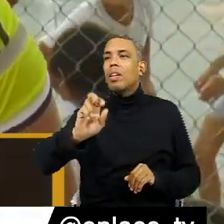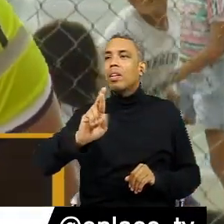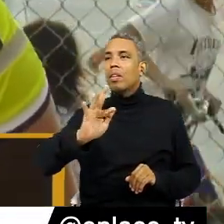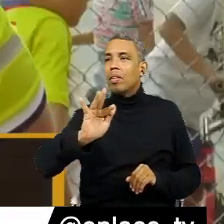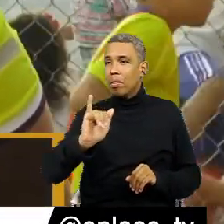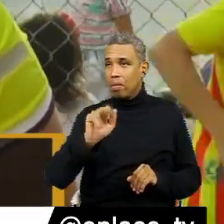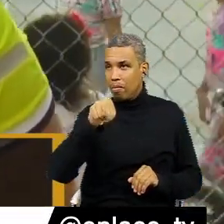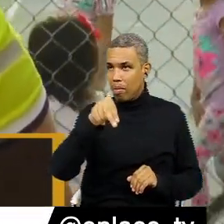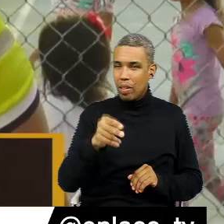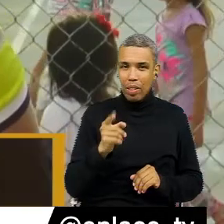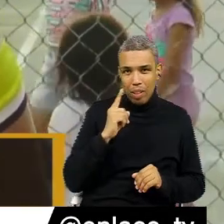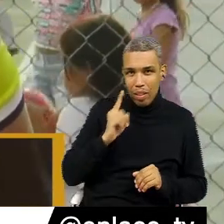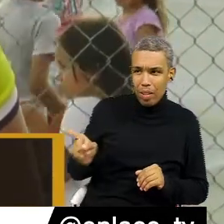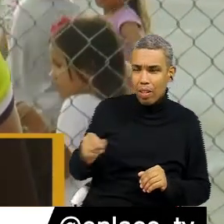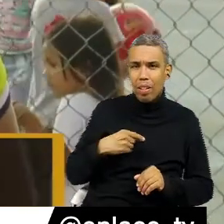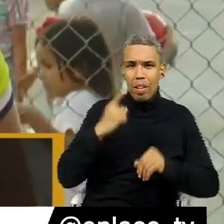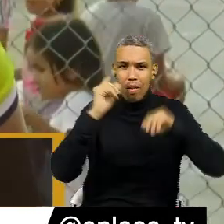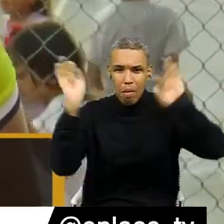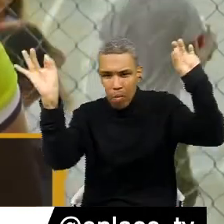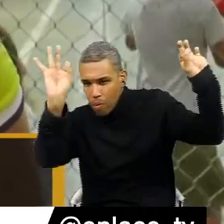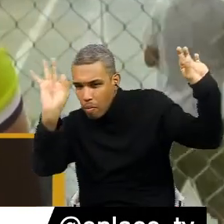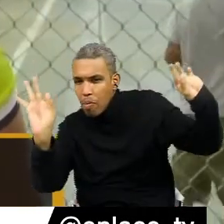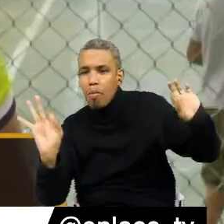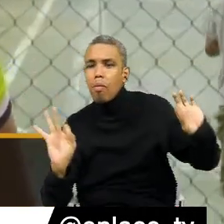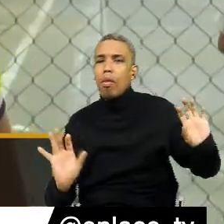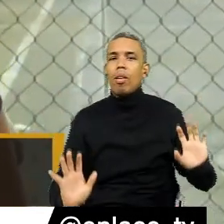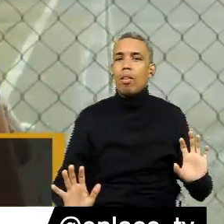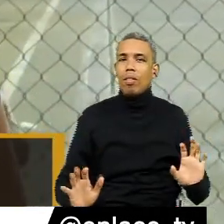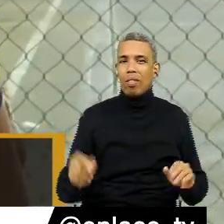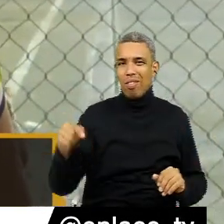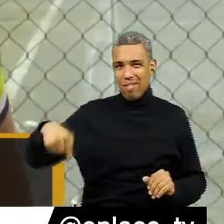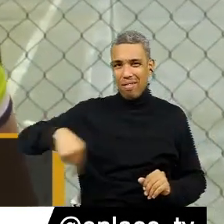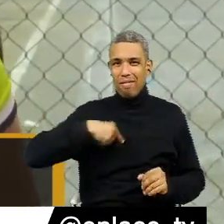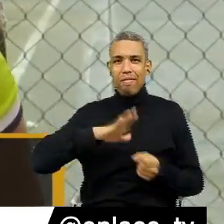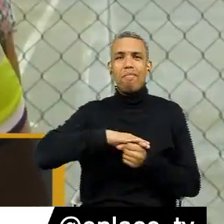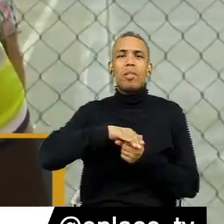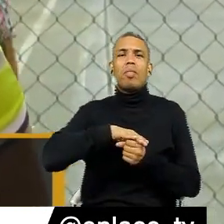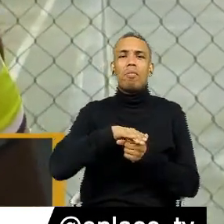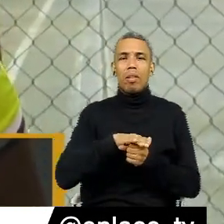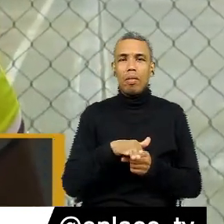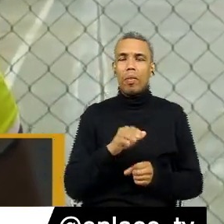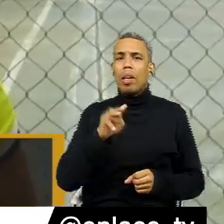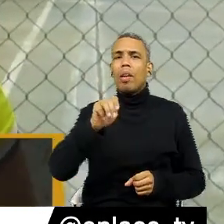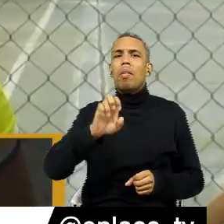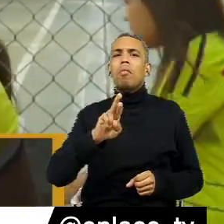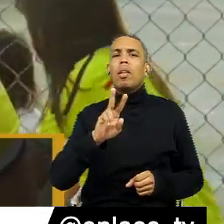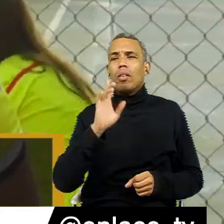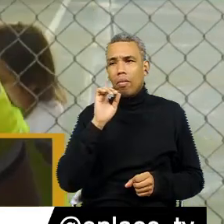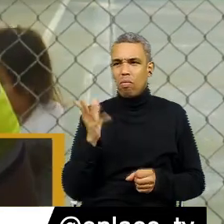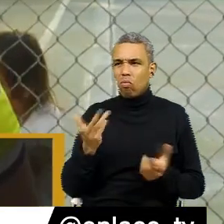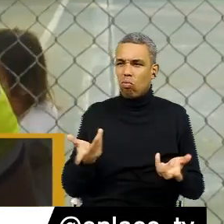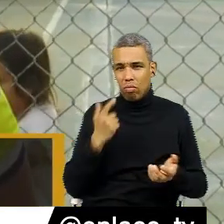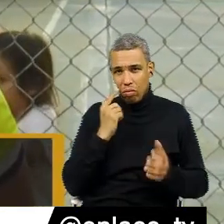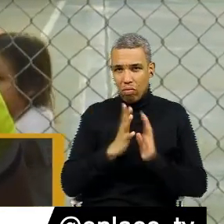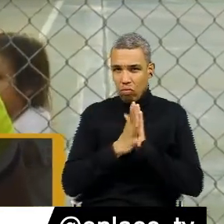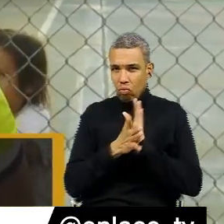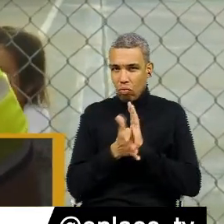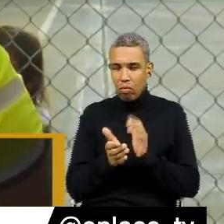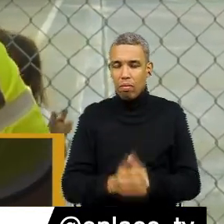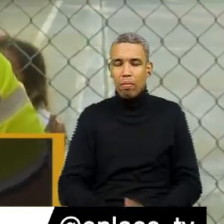sido la encargada de coordinar logísticamente el talento que se esconde aquí en ese sector de Barranca Bermeja. Marvin, bienvenida a Enlace Noticias y hoy un balance general de